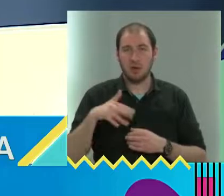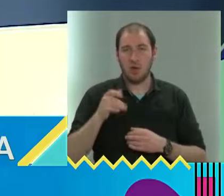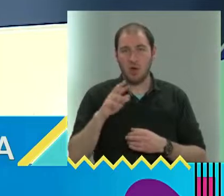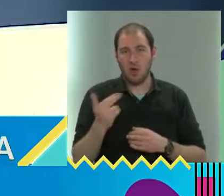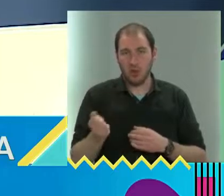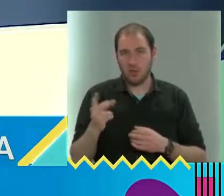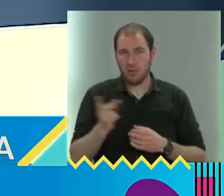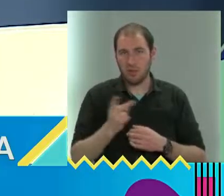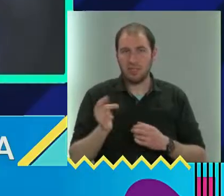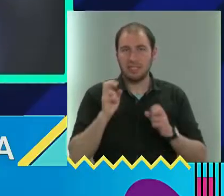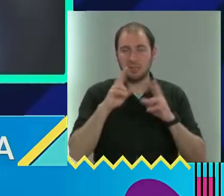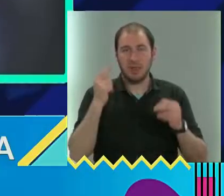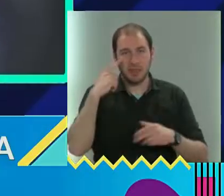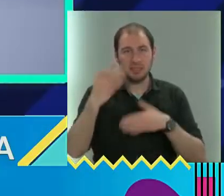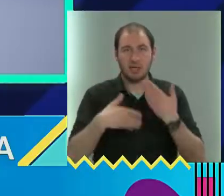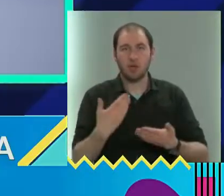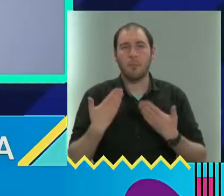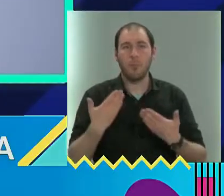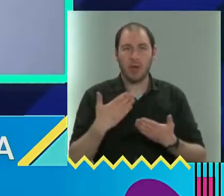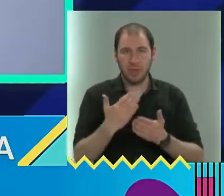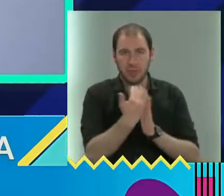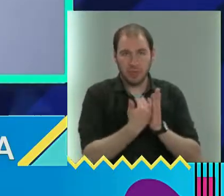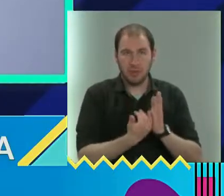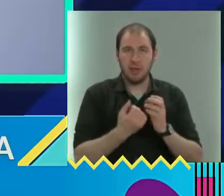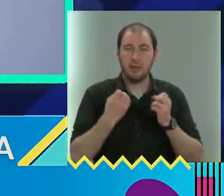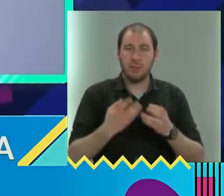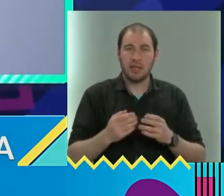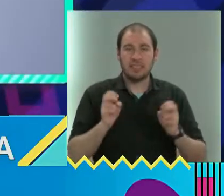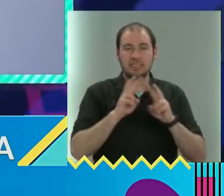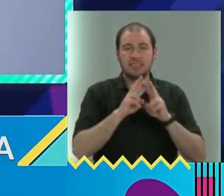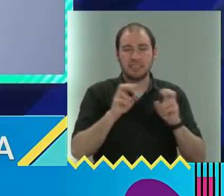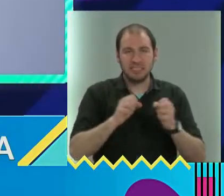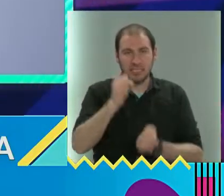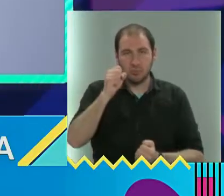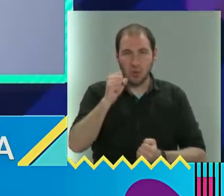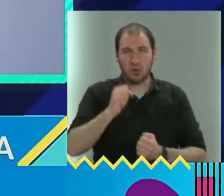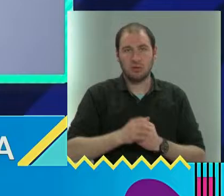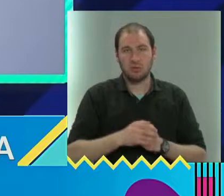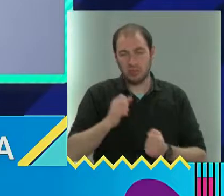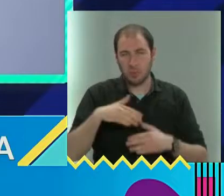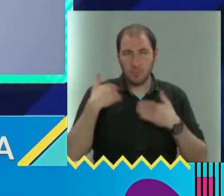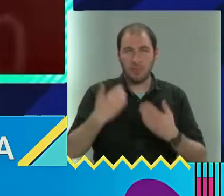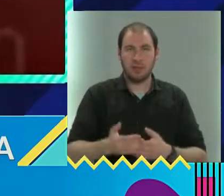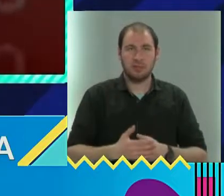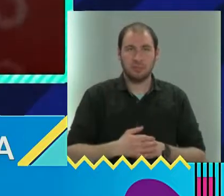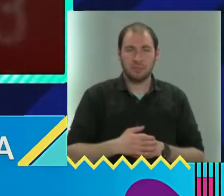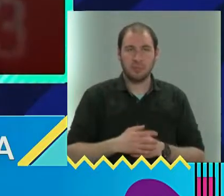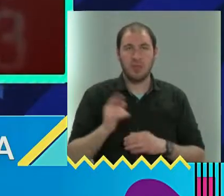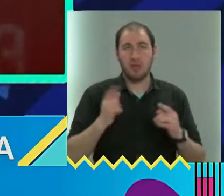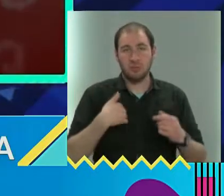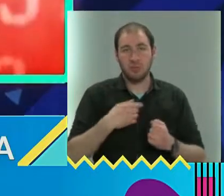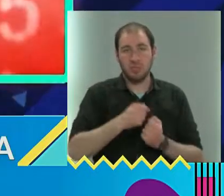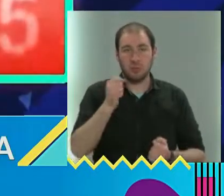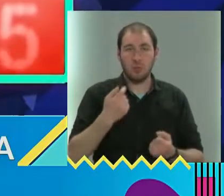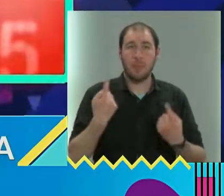y Eleonora, el tema del desarrollo de capacidades, porque más allá de un título, y esto, es decir, a veces yo tengo un